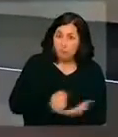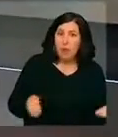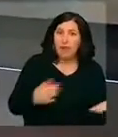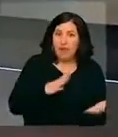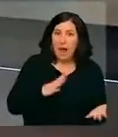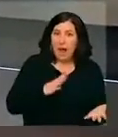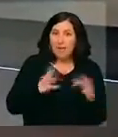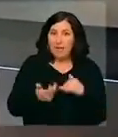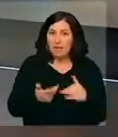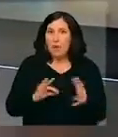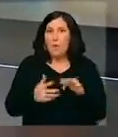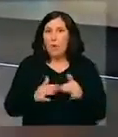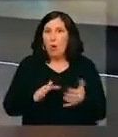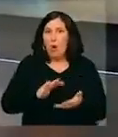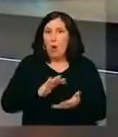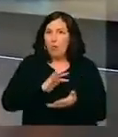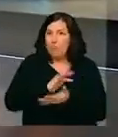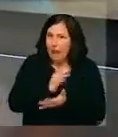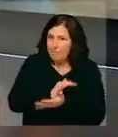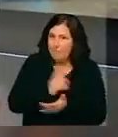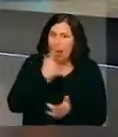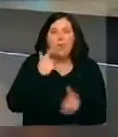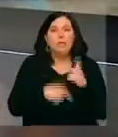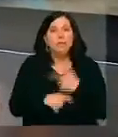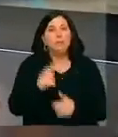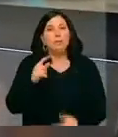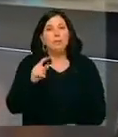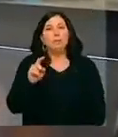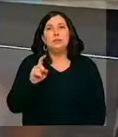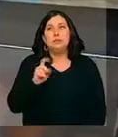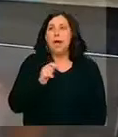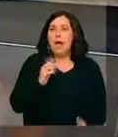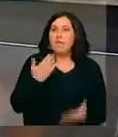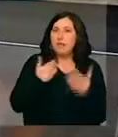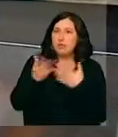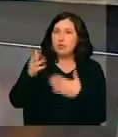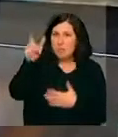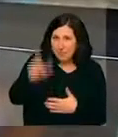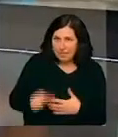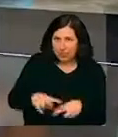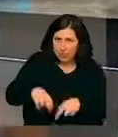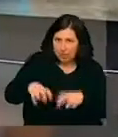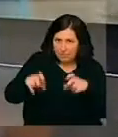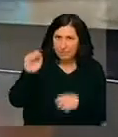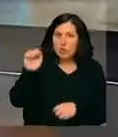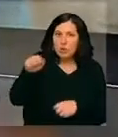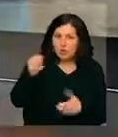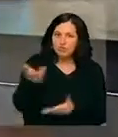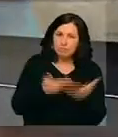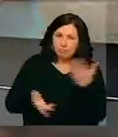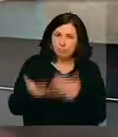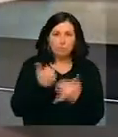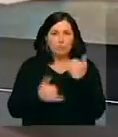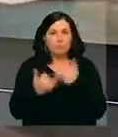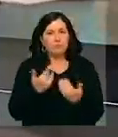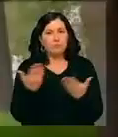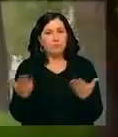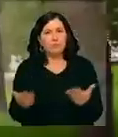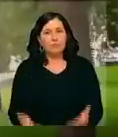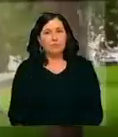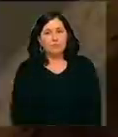una trampa. Telemundo conversó con una de las autoras del estudio y estuvimos intercambiando un poco más de información.